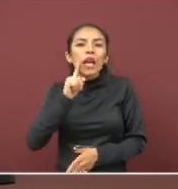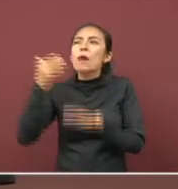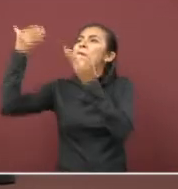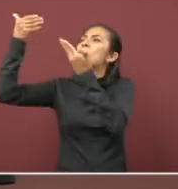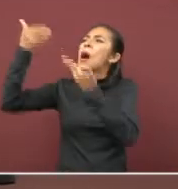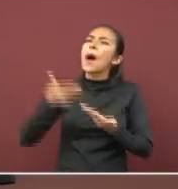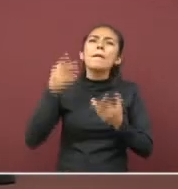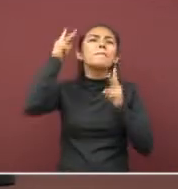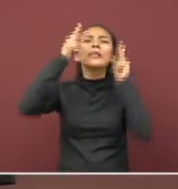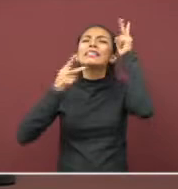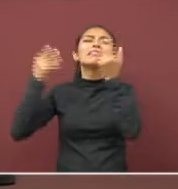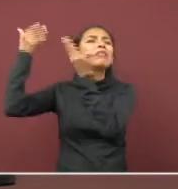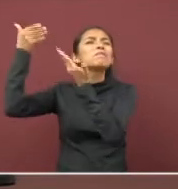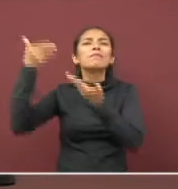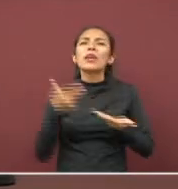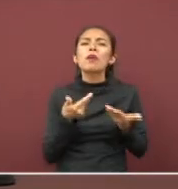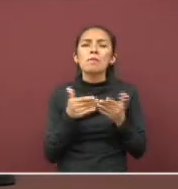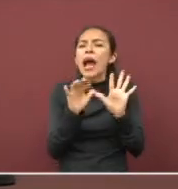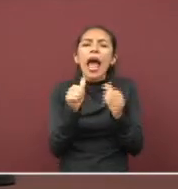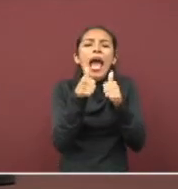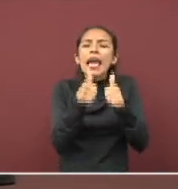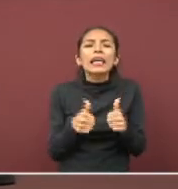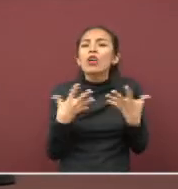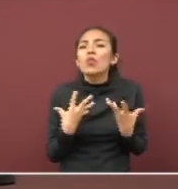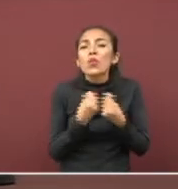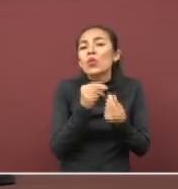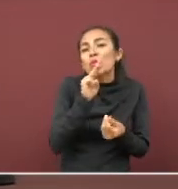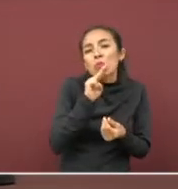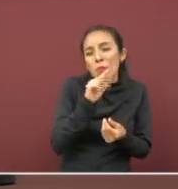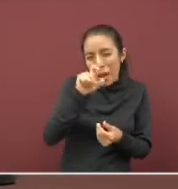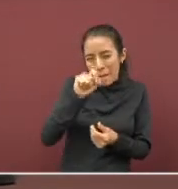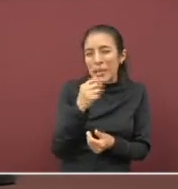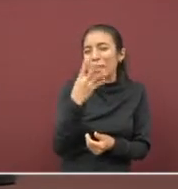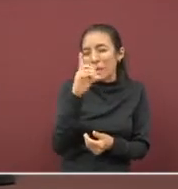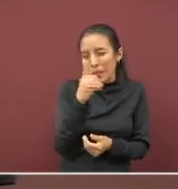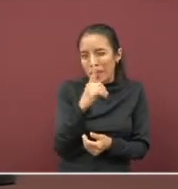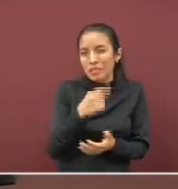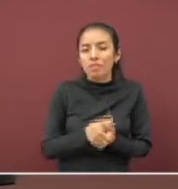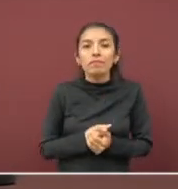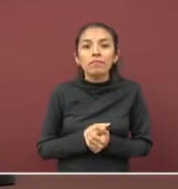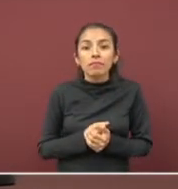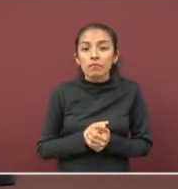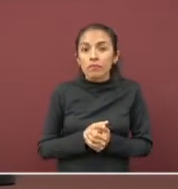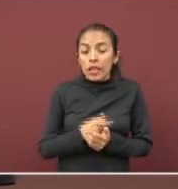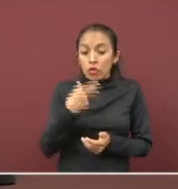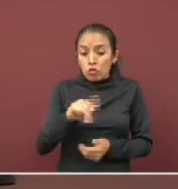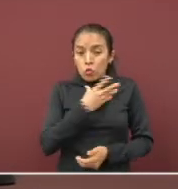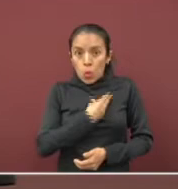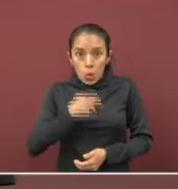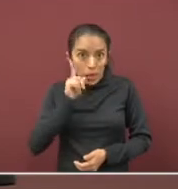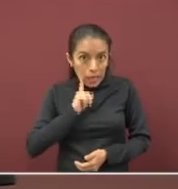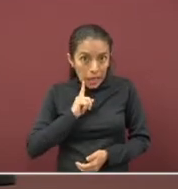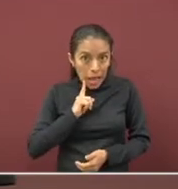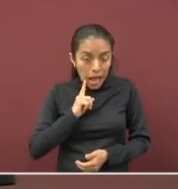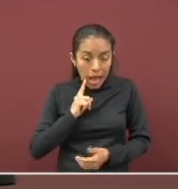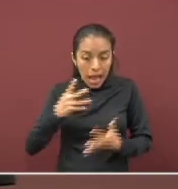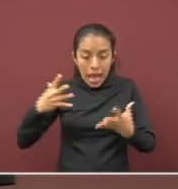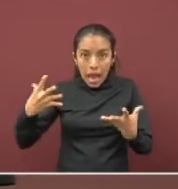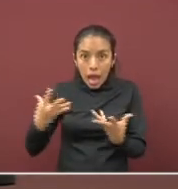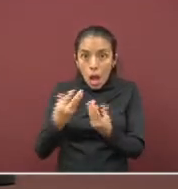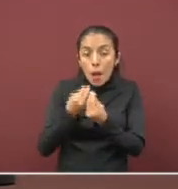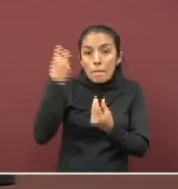24 con nuestra paciente la joven viajó en compañía de su esposo quien trabaja en una fábrica